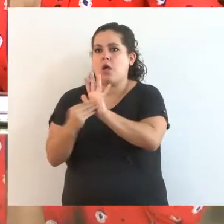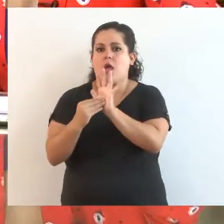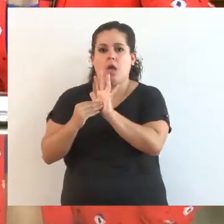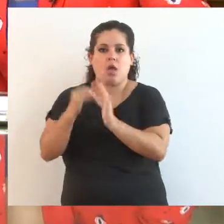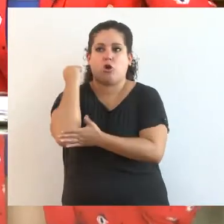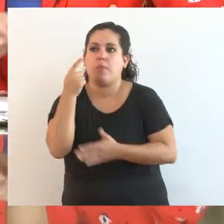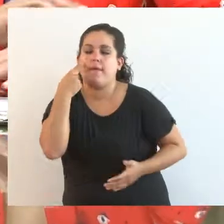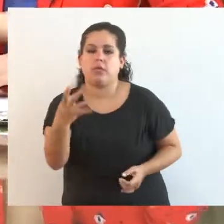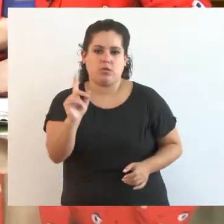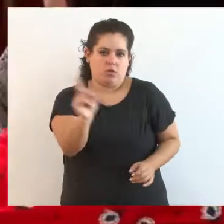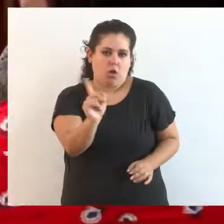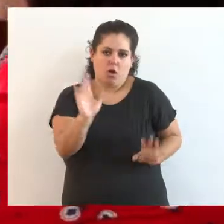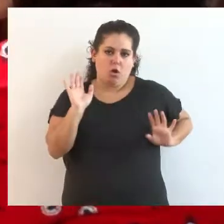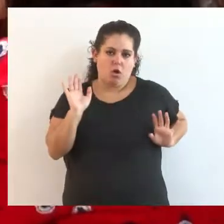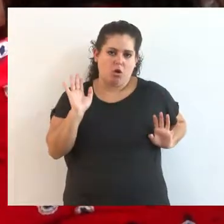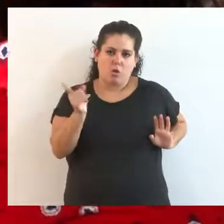digamos, porque